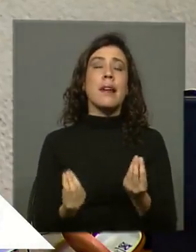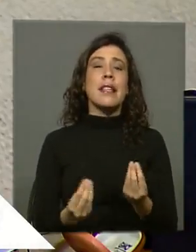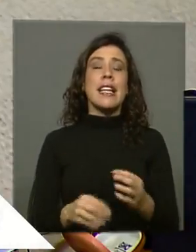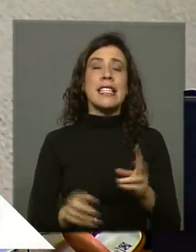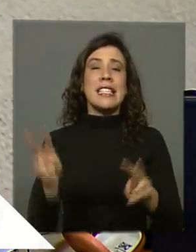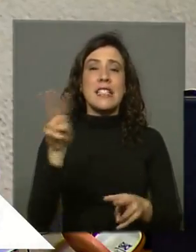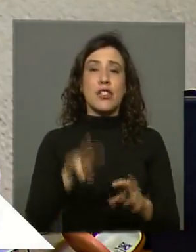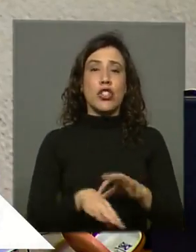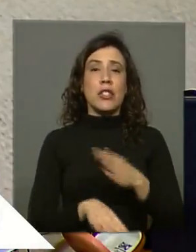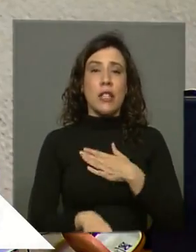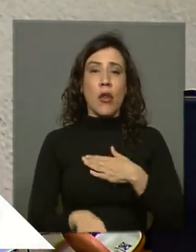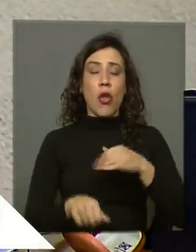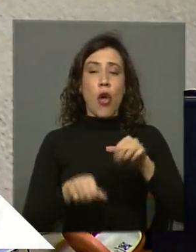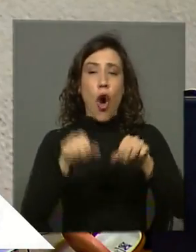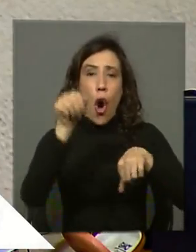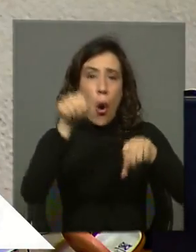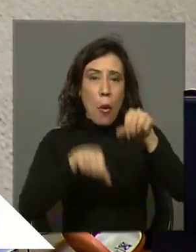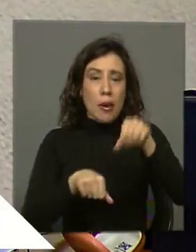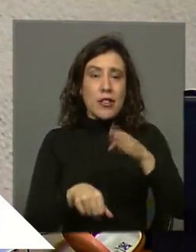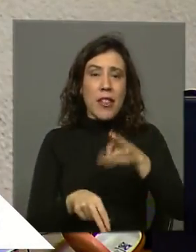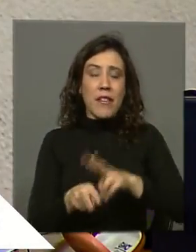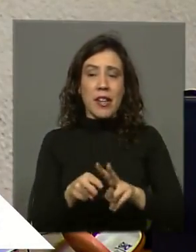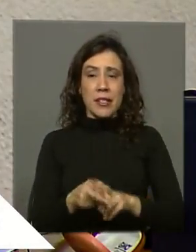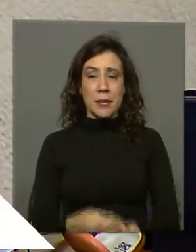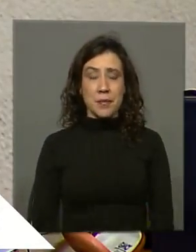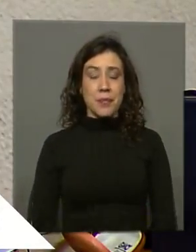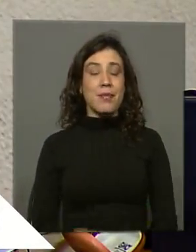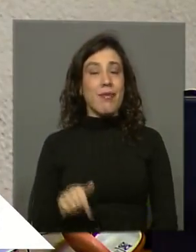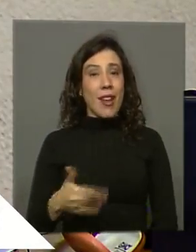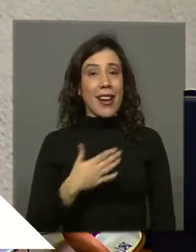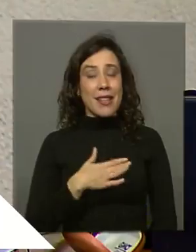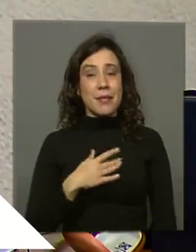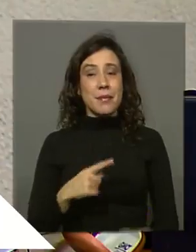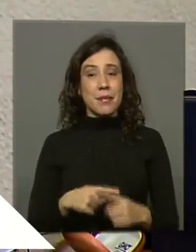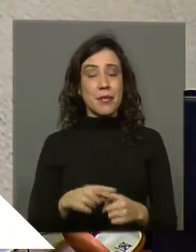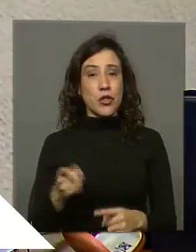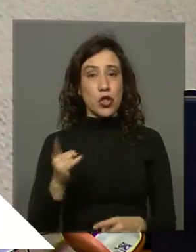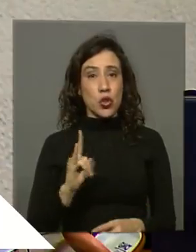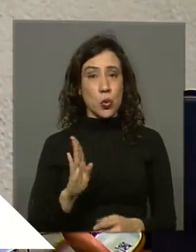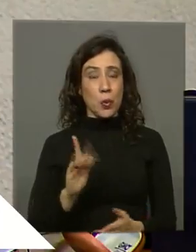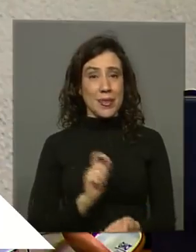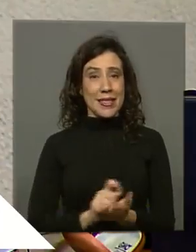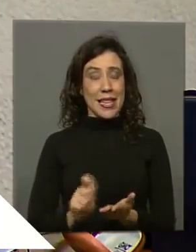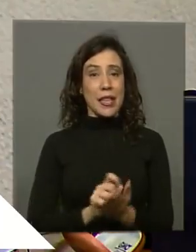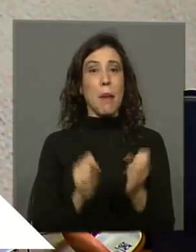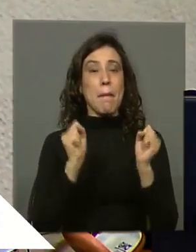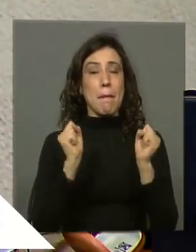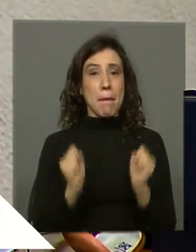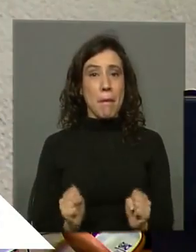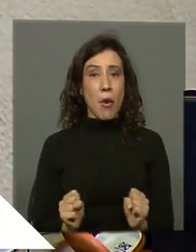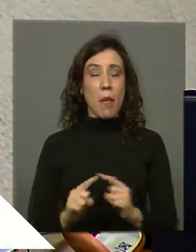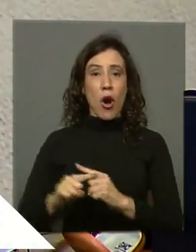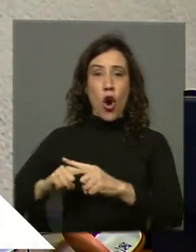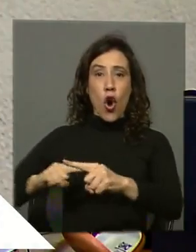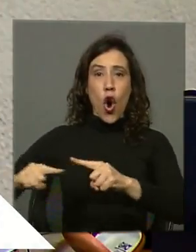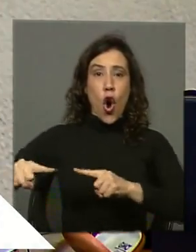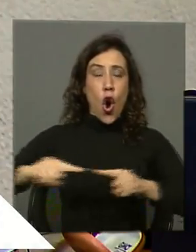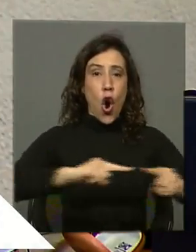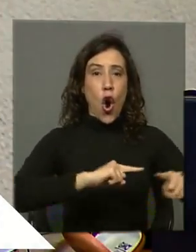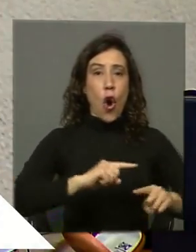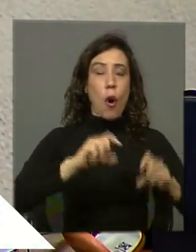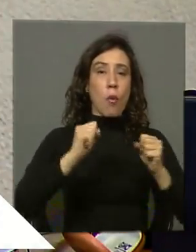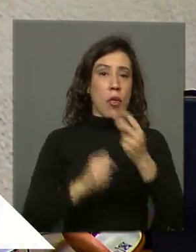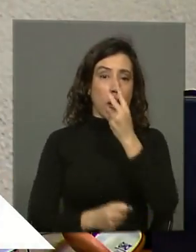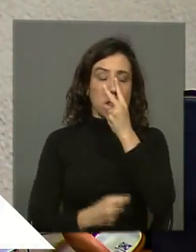en términos de las operaciones que hay que realizar la idea es que a través no es cierto de esta subsecretaría podamos tener esta coordinación y que se pueda